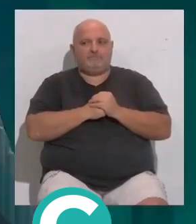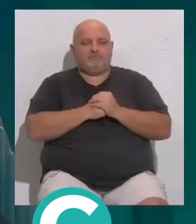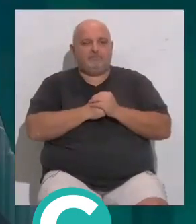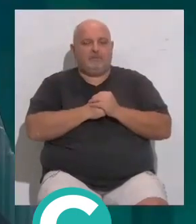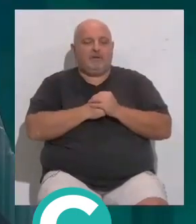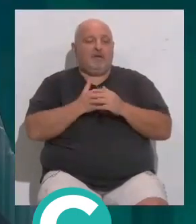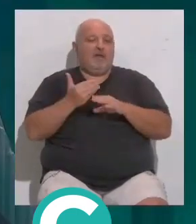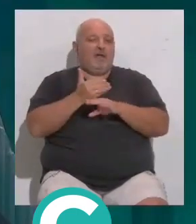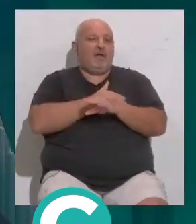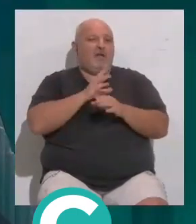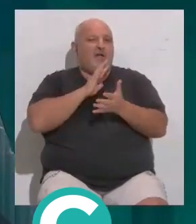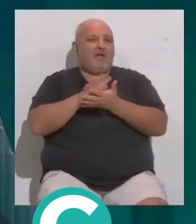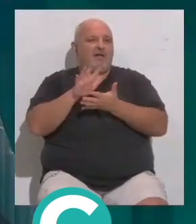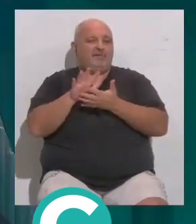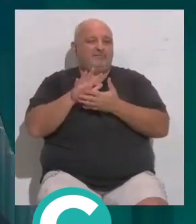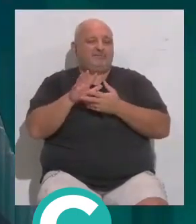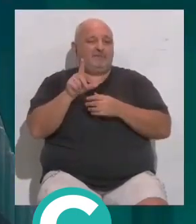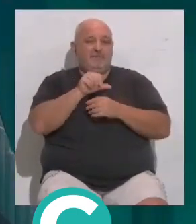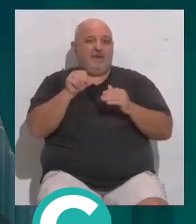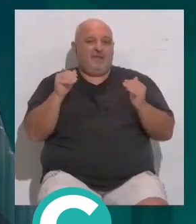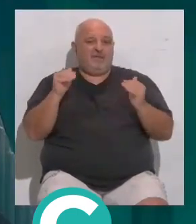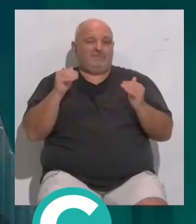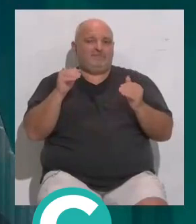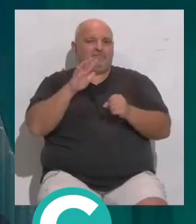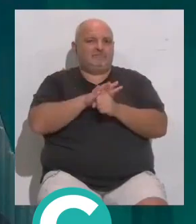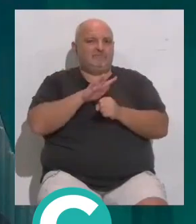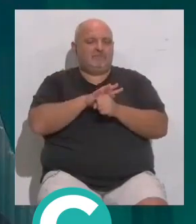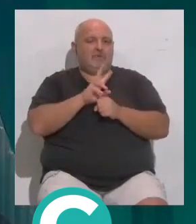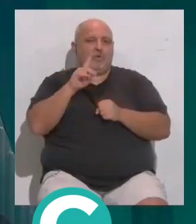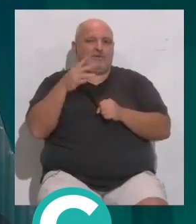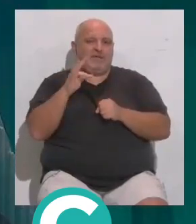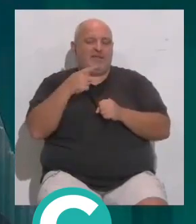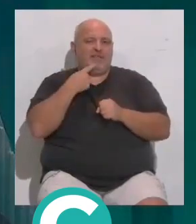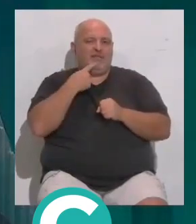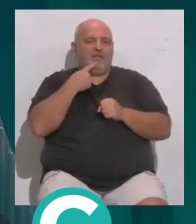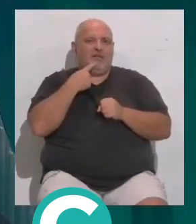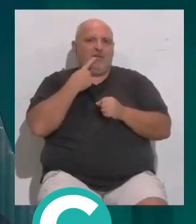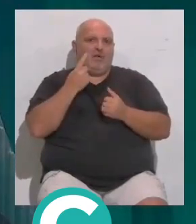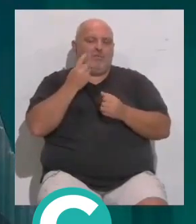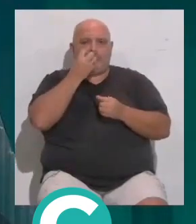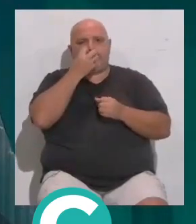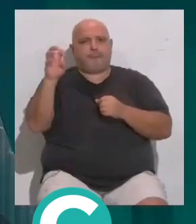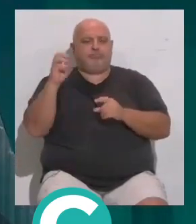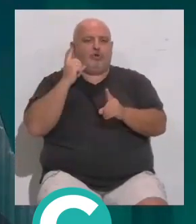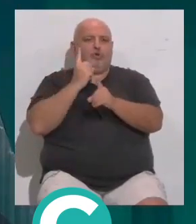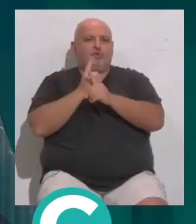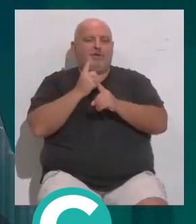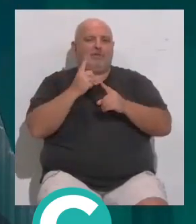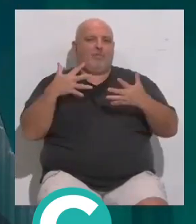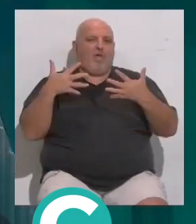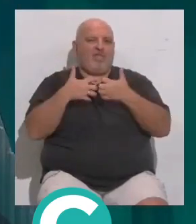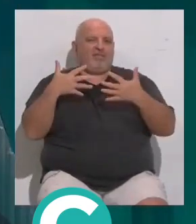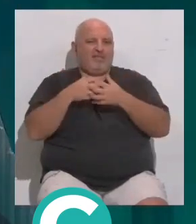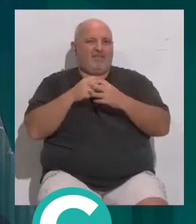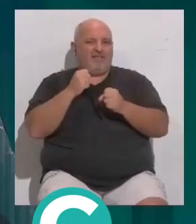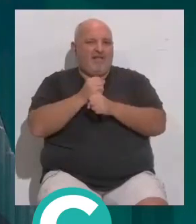Lo hemos contado hace unos minutos, esta misma semana, en concreto el martes, la Unión General de Trabajadores alzaba la voz en contra de la